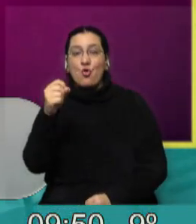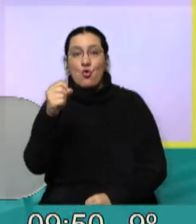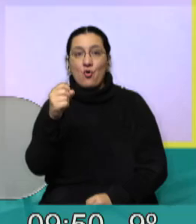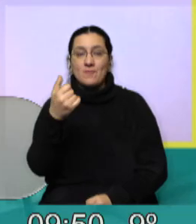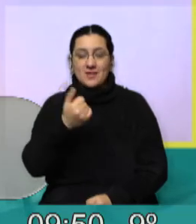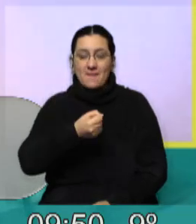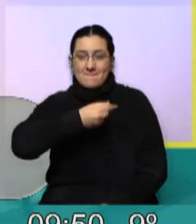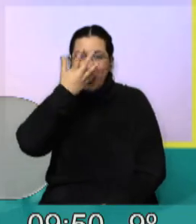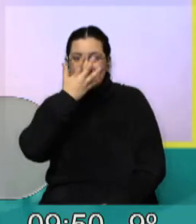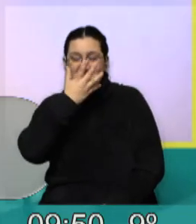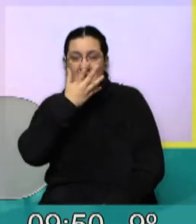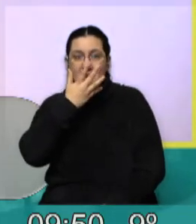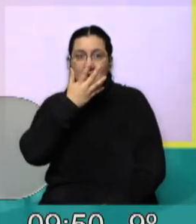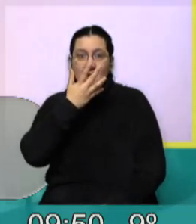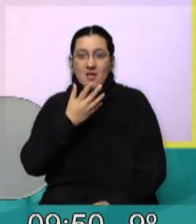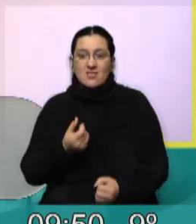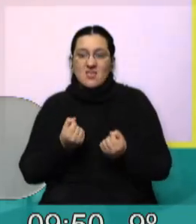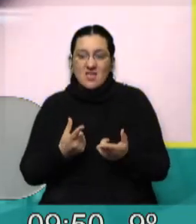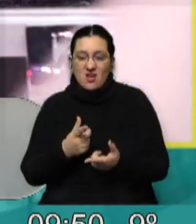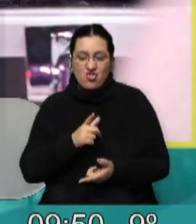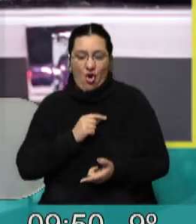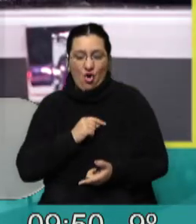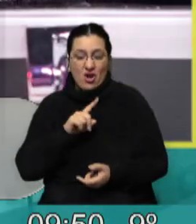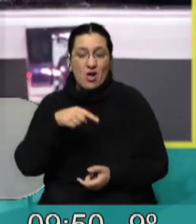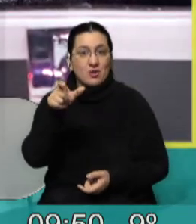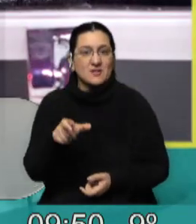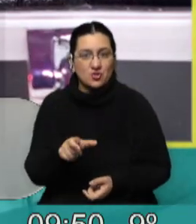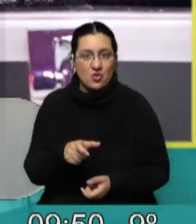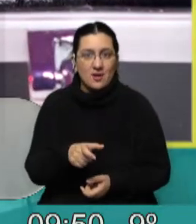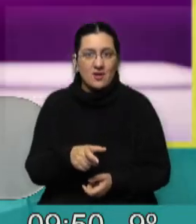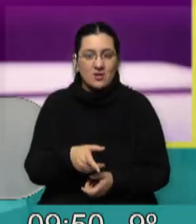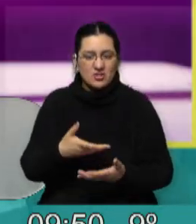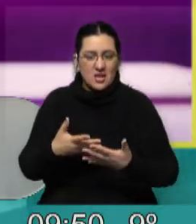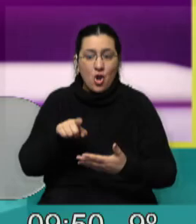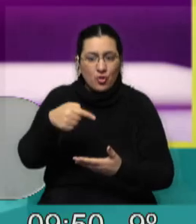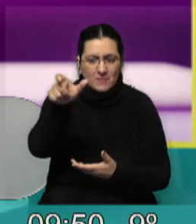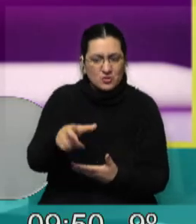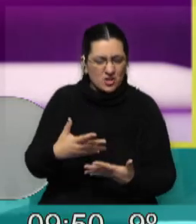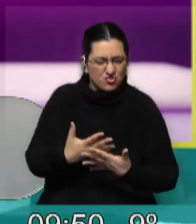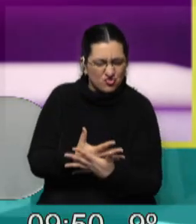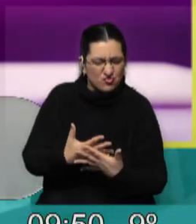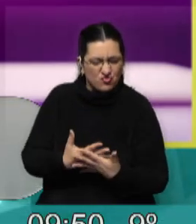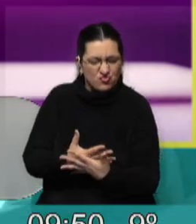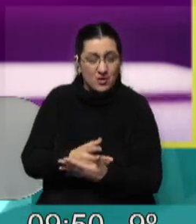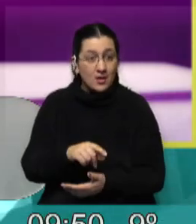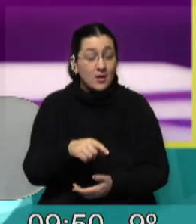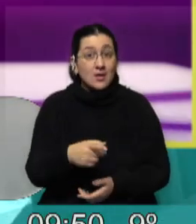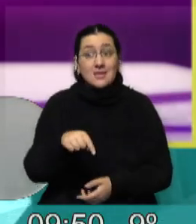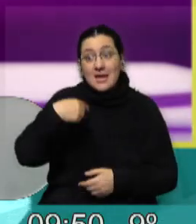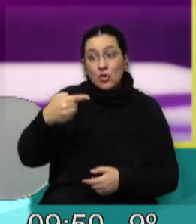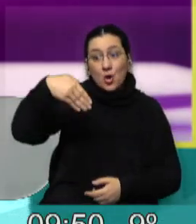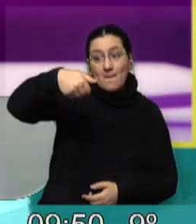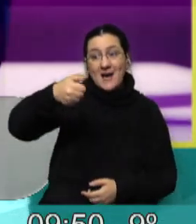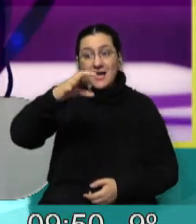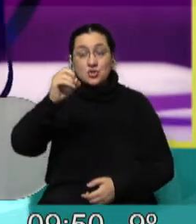tiene placer de dar dolor al otro, de ejercer algún tipo de sufrimiento al otro. Y el maso, que viene de masoquismo,